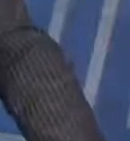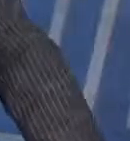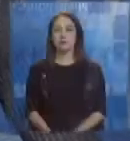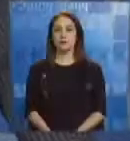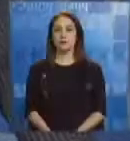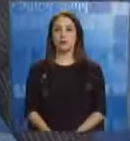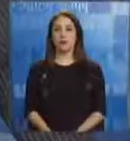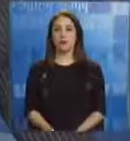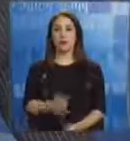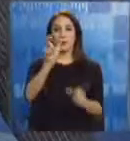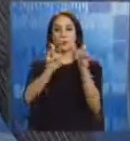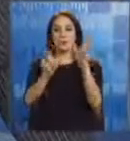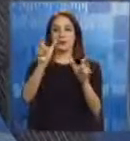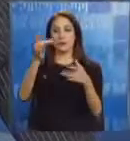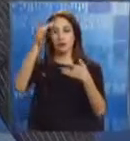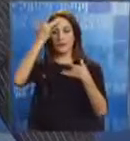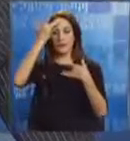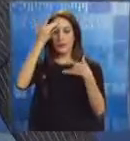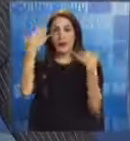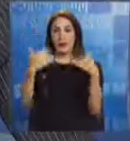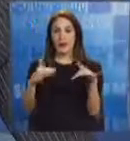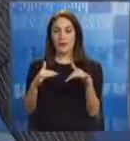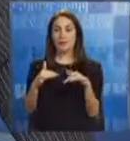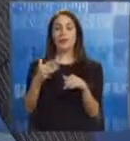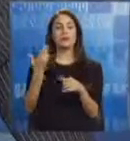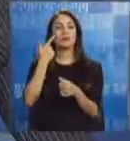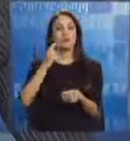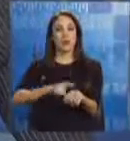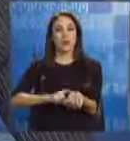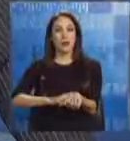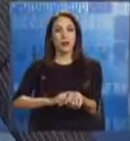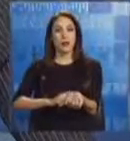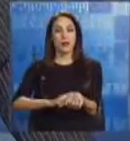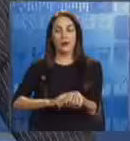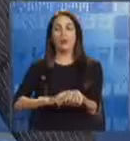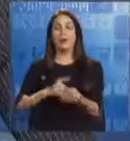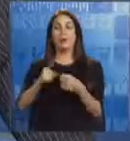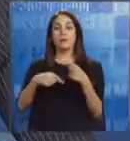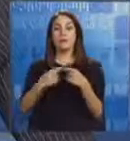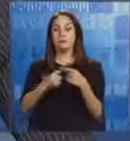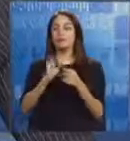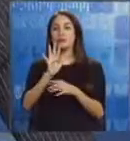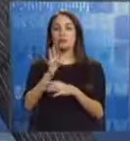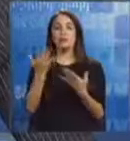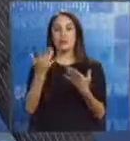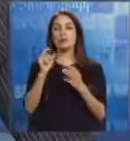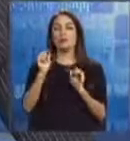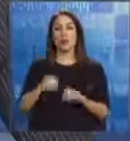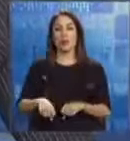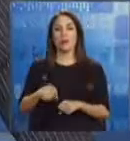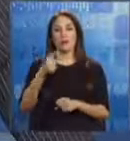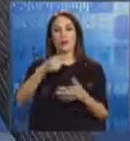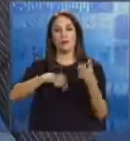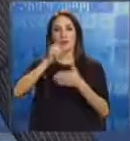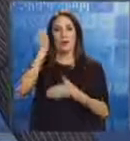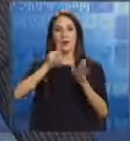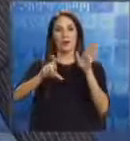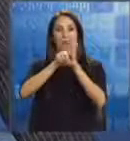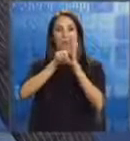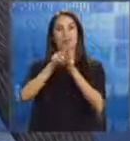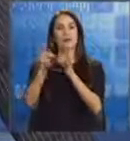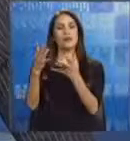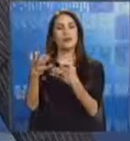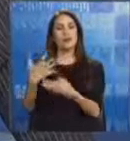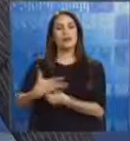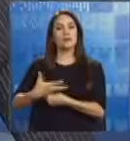Las personas que sufran enfermedades catastróficas, congénitas y degenerativas también se beneficiarían con la aprobación de la ley que busca regular